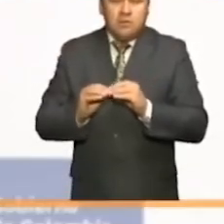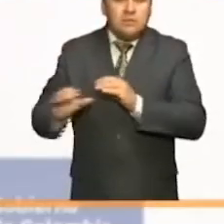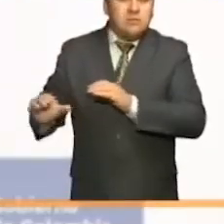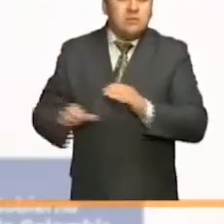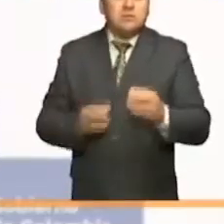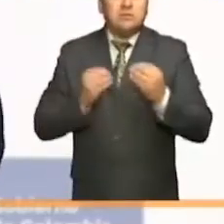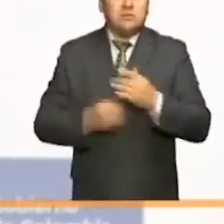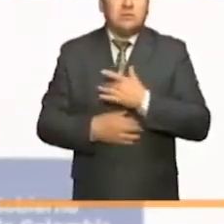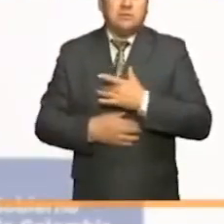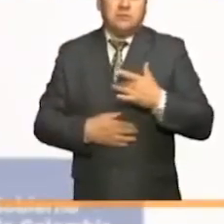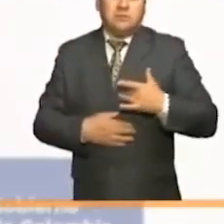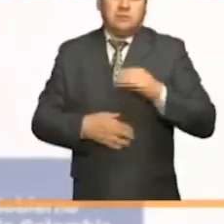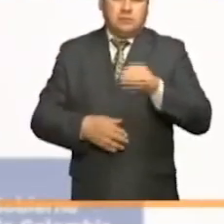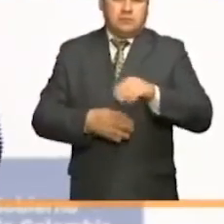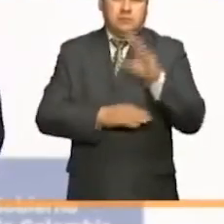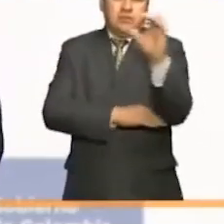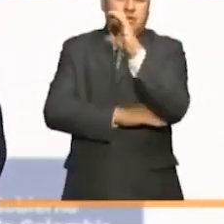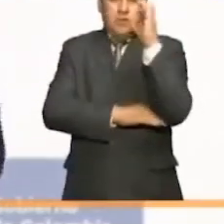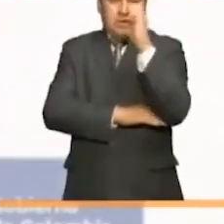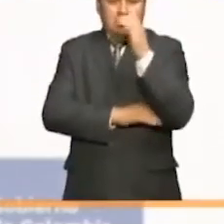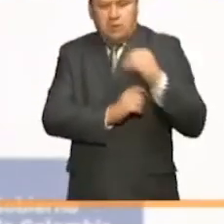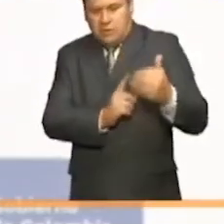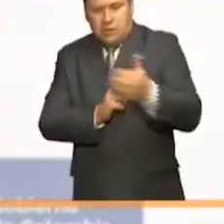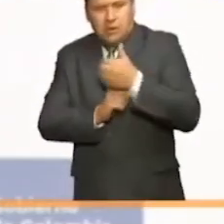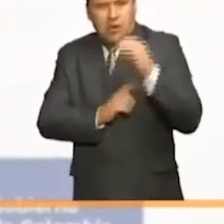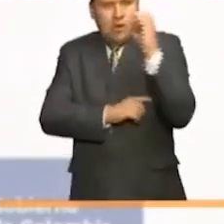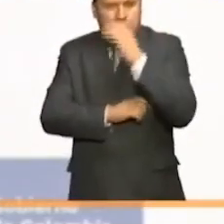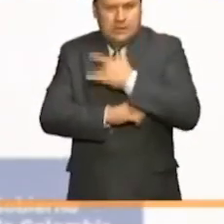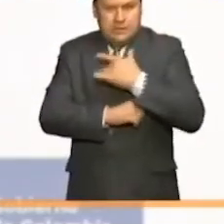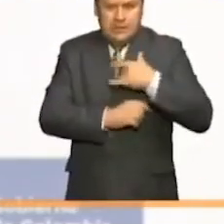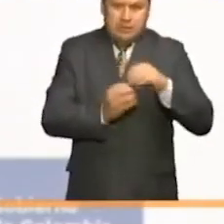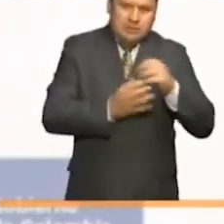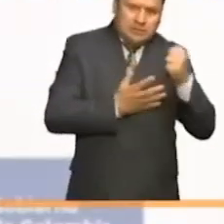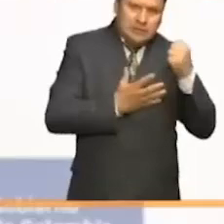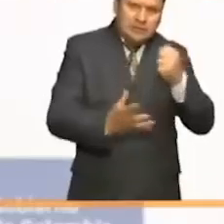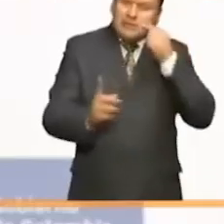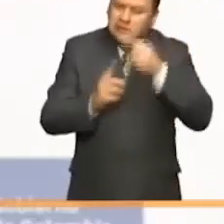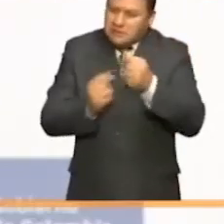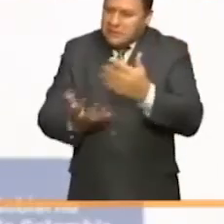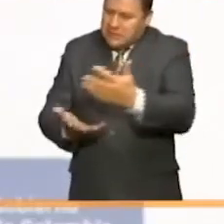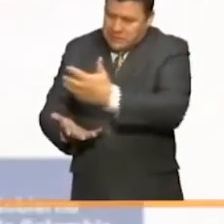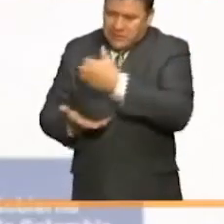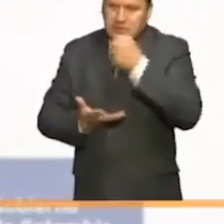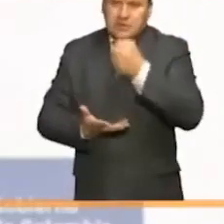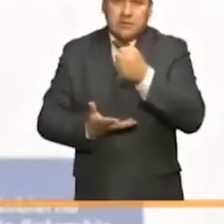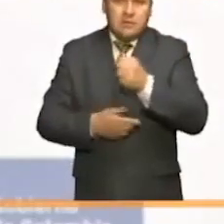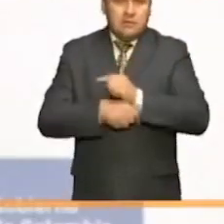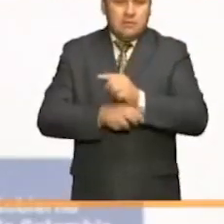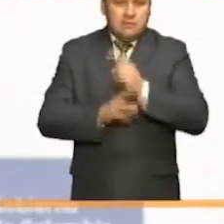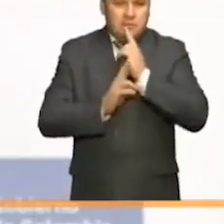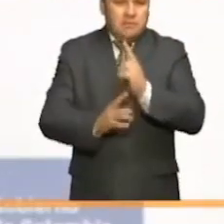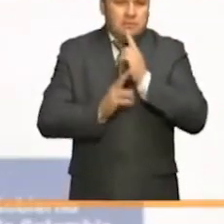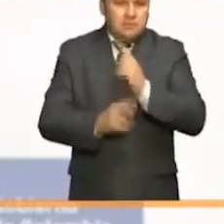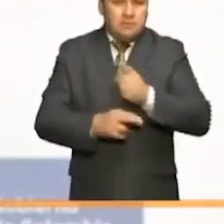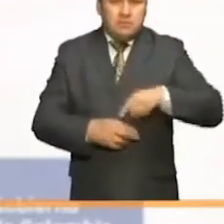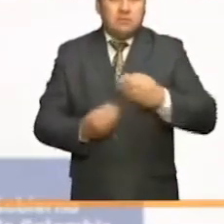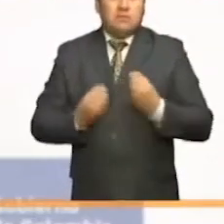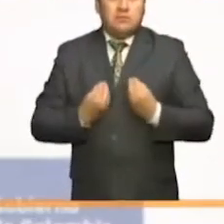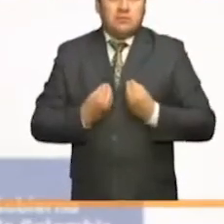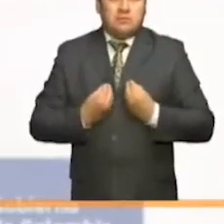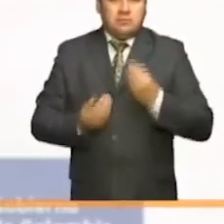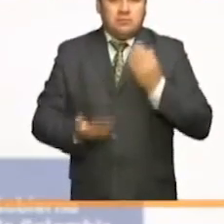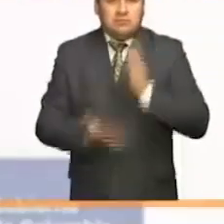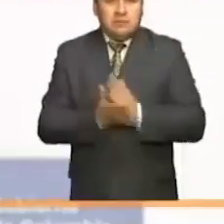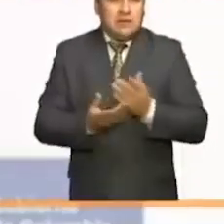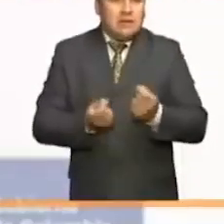para la salud de los colombianos para proteger a los colombianos porque el recinto de los colombianos para que le den efectivo a los que están vivido una tragedia